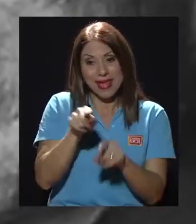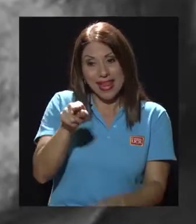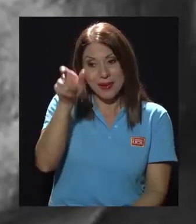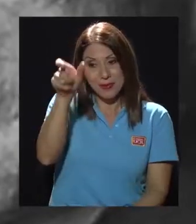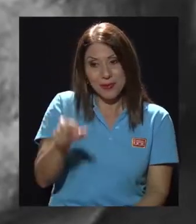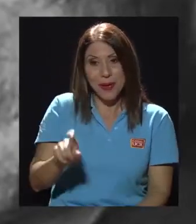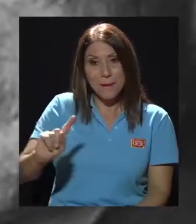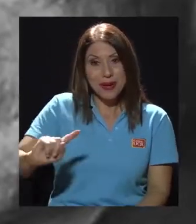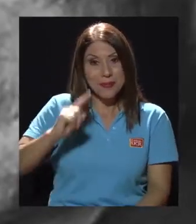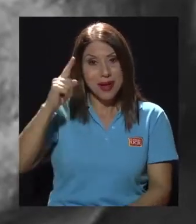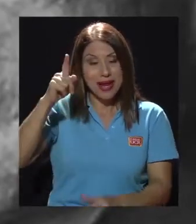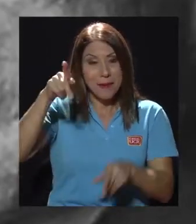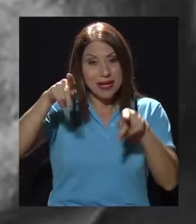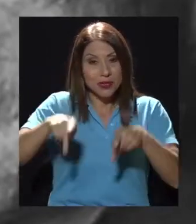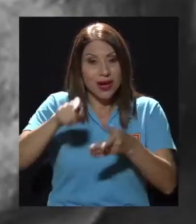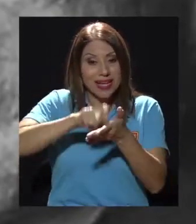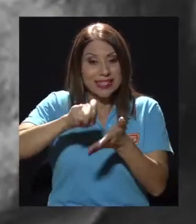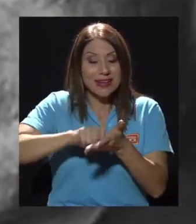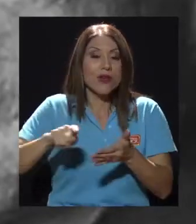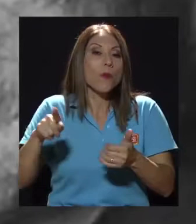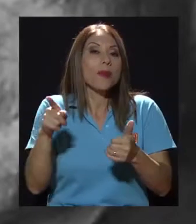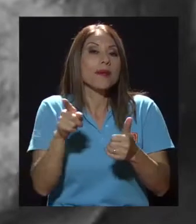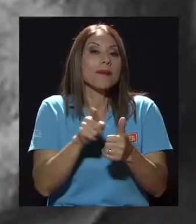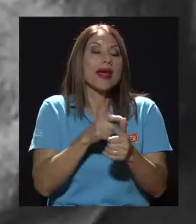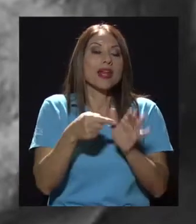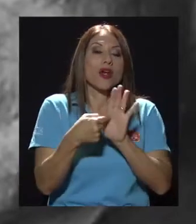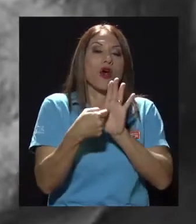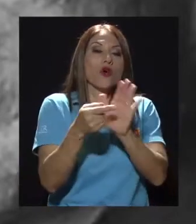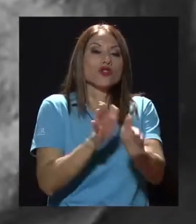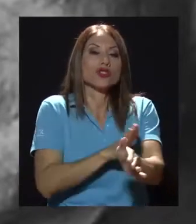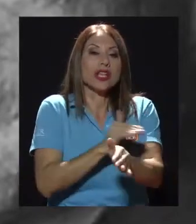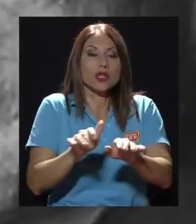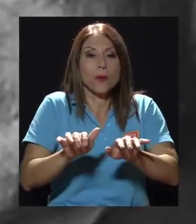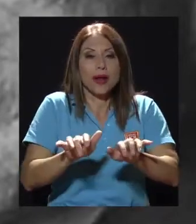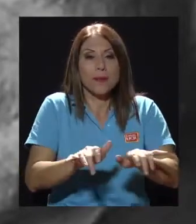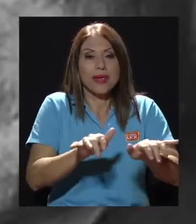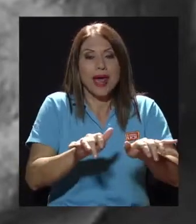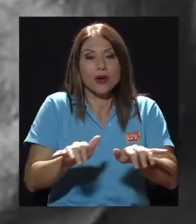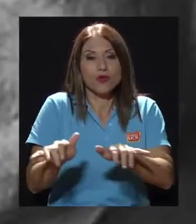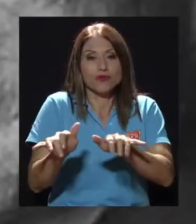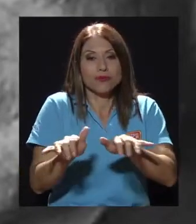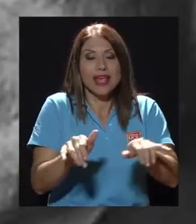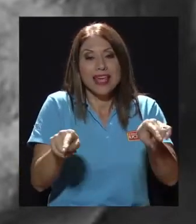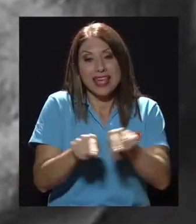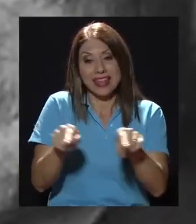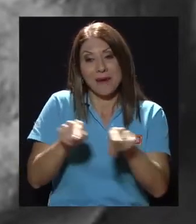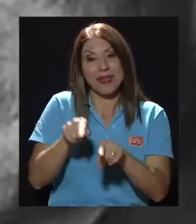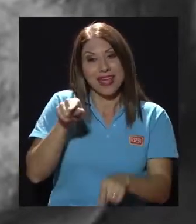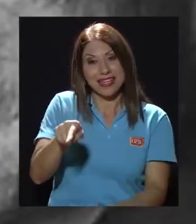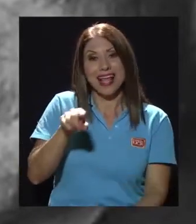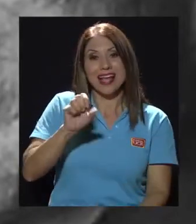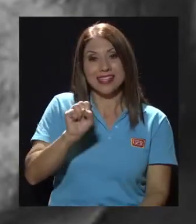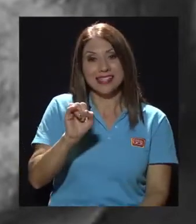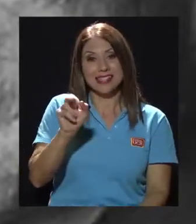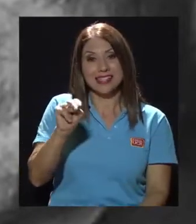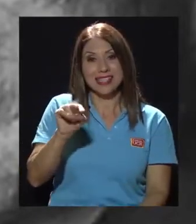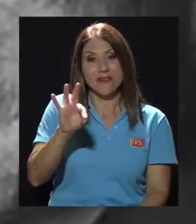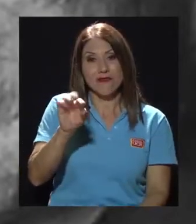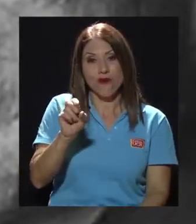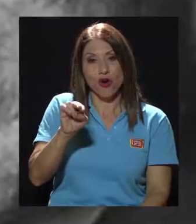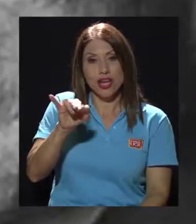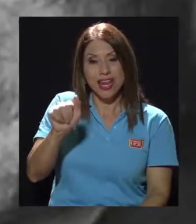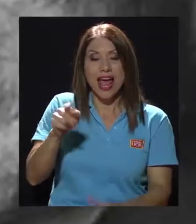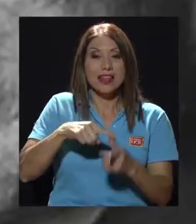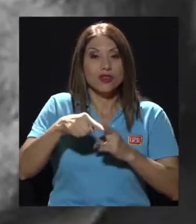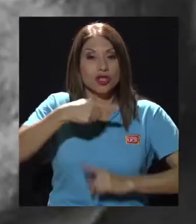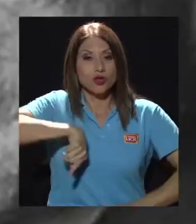escribió el primer concierto para piano y esta sinfonía. Entonces, teníamos una obligación moral de grabar esa obra,